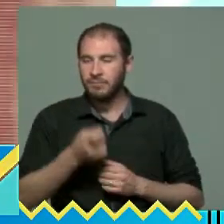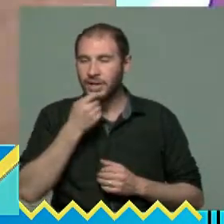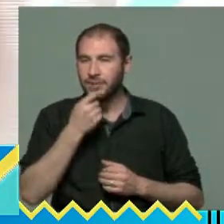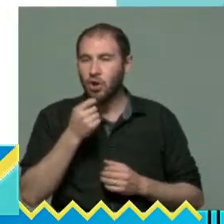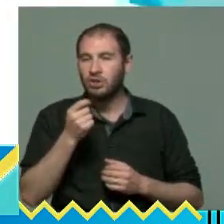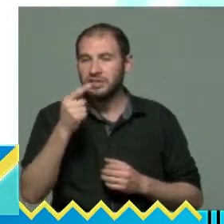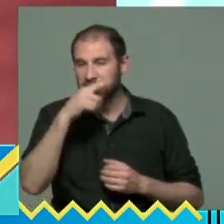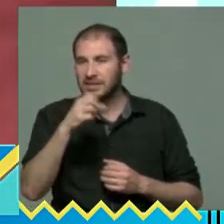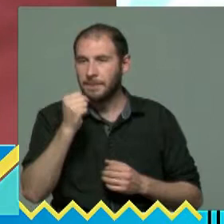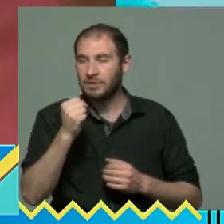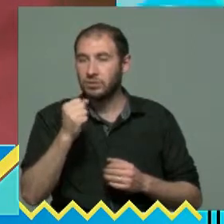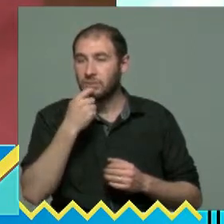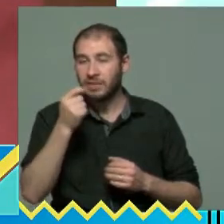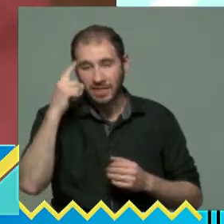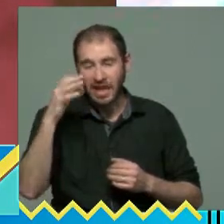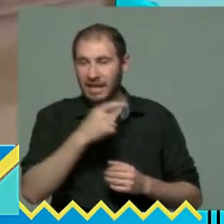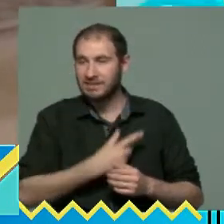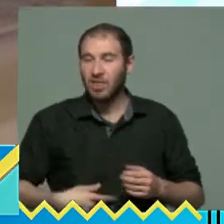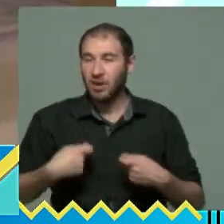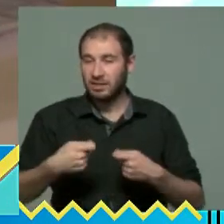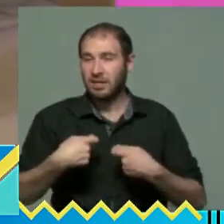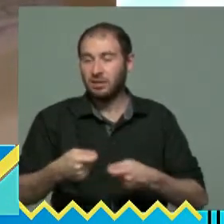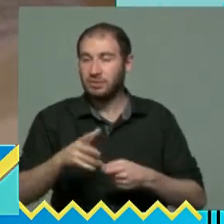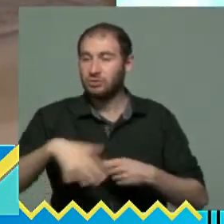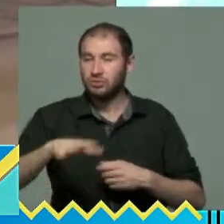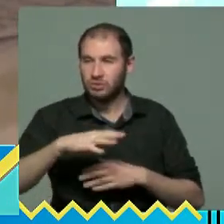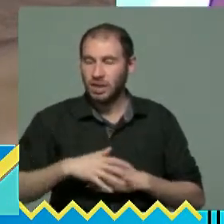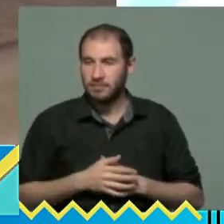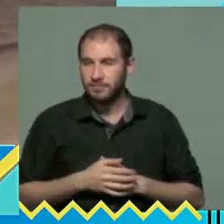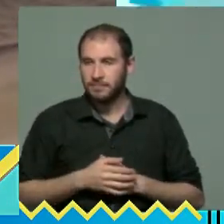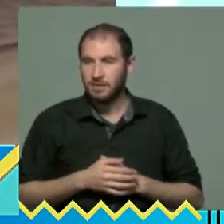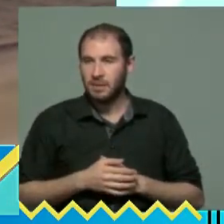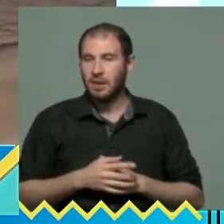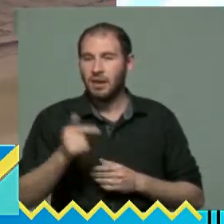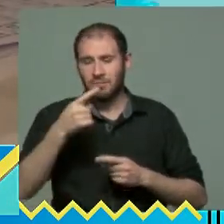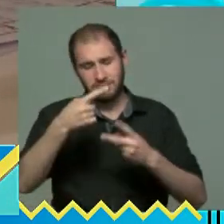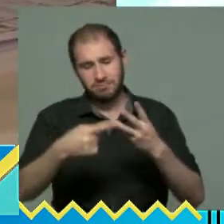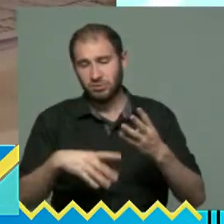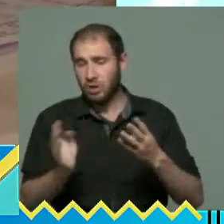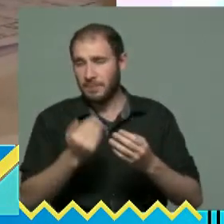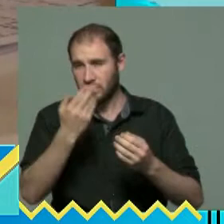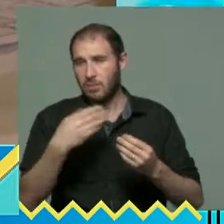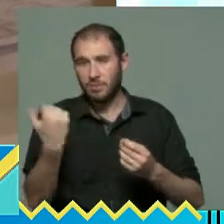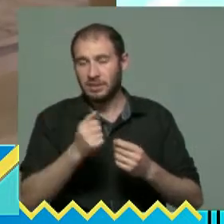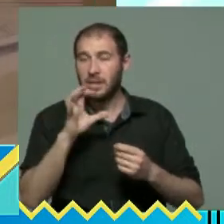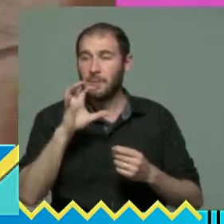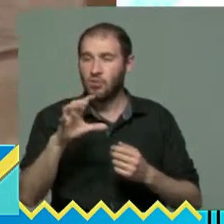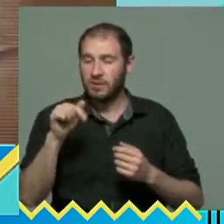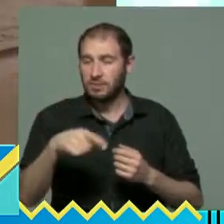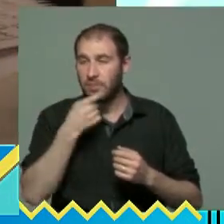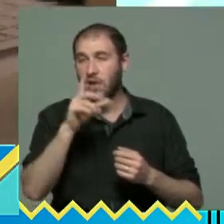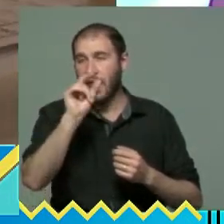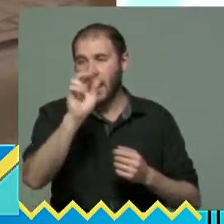más de 7 pesos de cada 10 que gasta el Estado en destinado de inversión social. Me parece que son todas las cosas que la gente valoró y en las provincias como